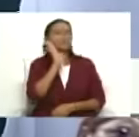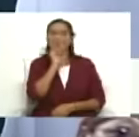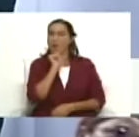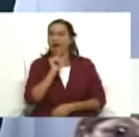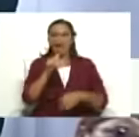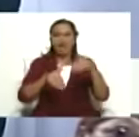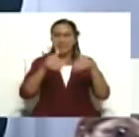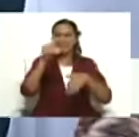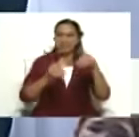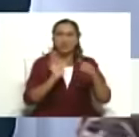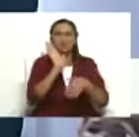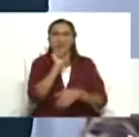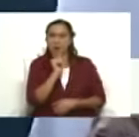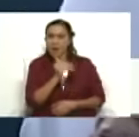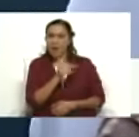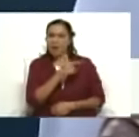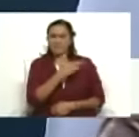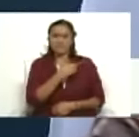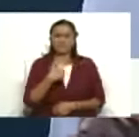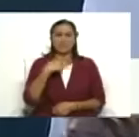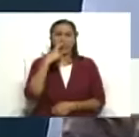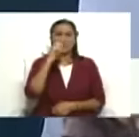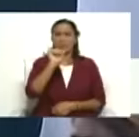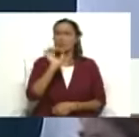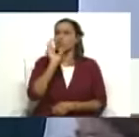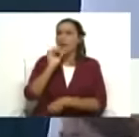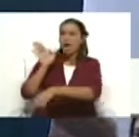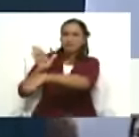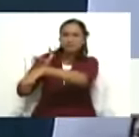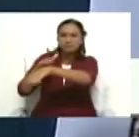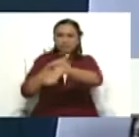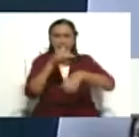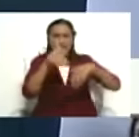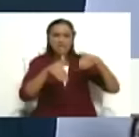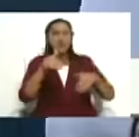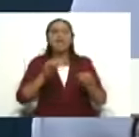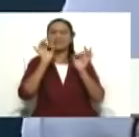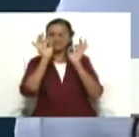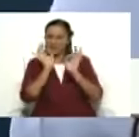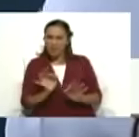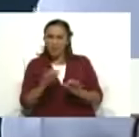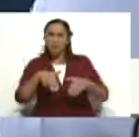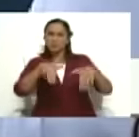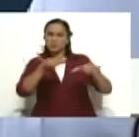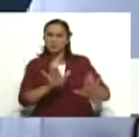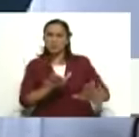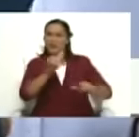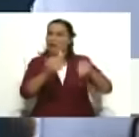Maduro no va a convocar las elecciones. Van a suspender las elecciones.